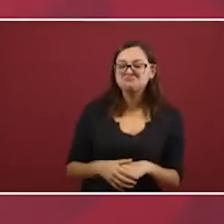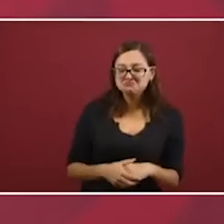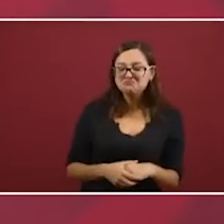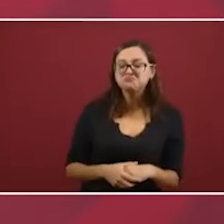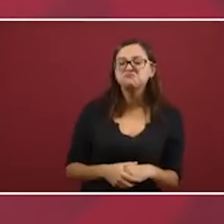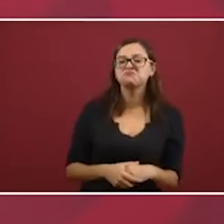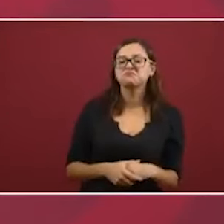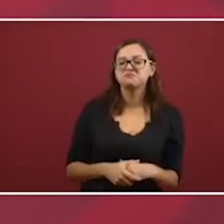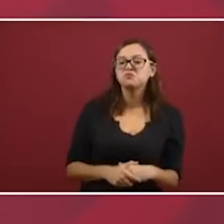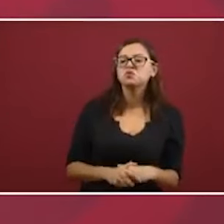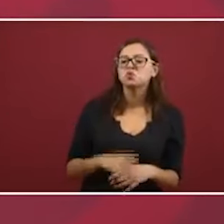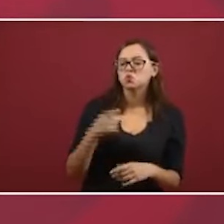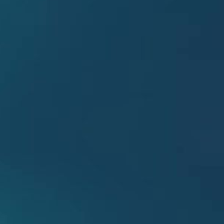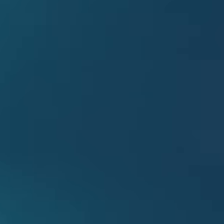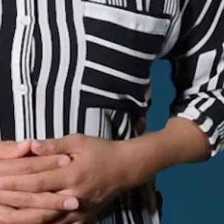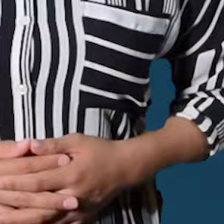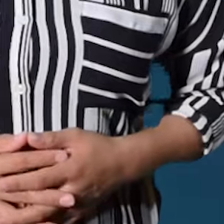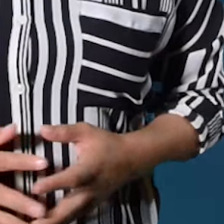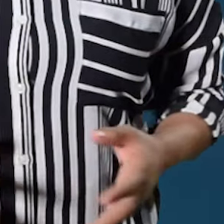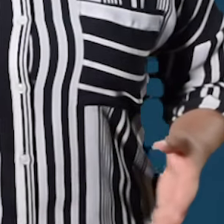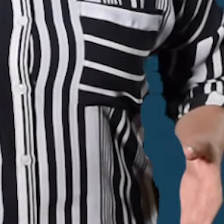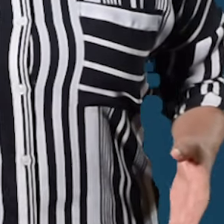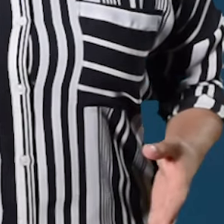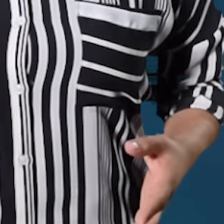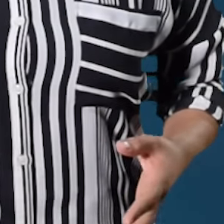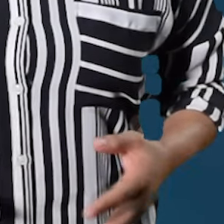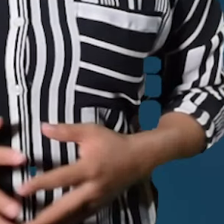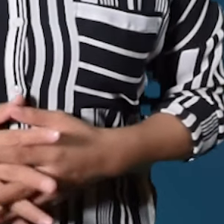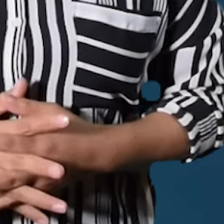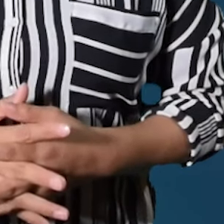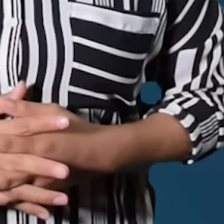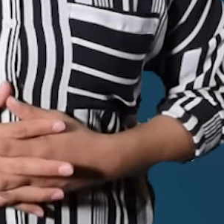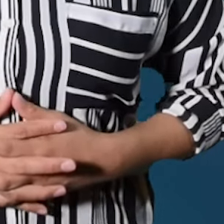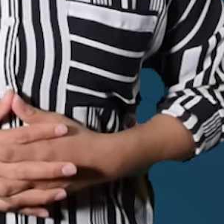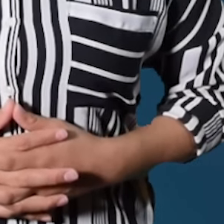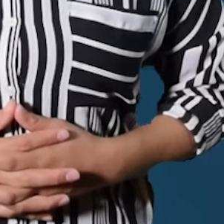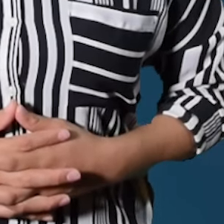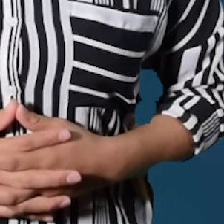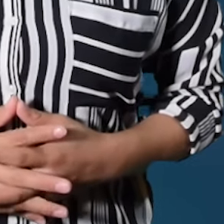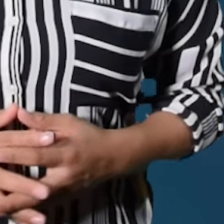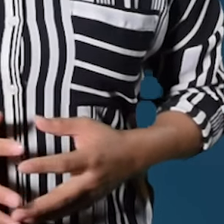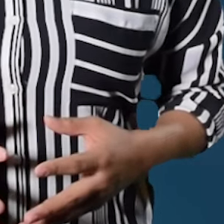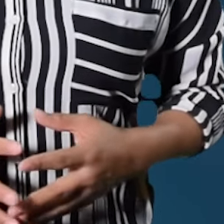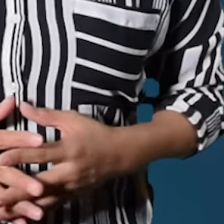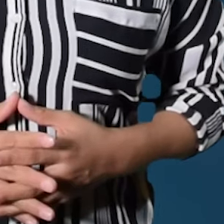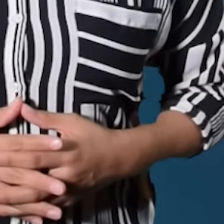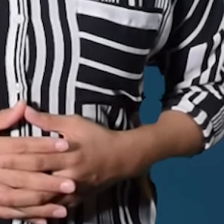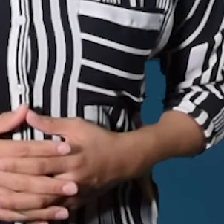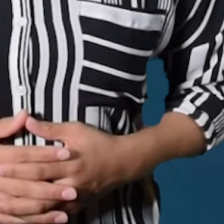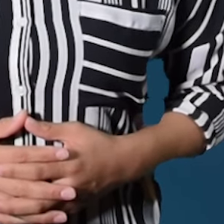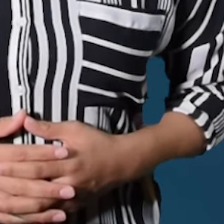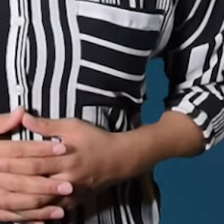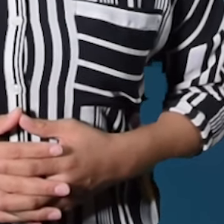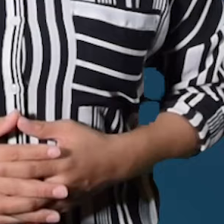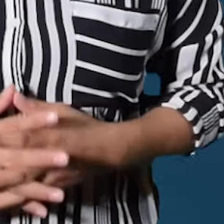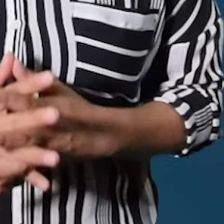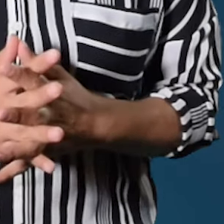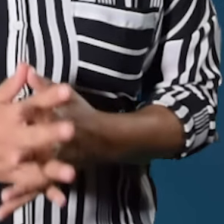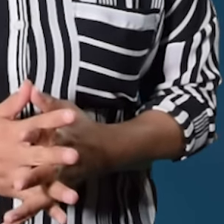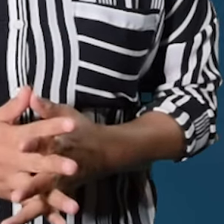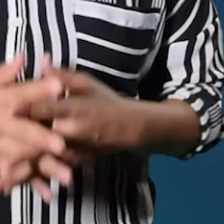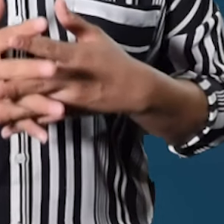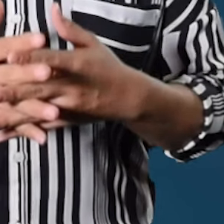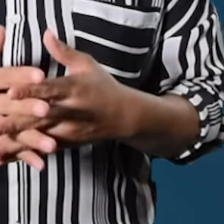van a quitar tus prestaciones. También se informó que se creó un sistema en la Secretaría de Seguridad Pública